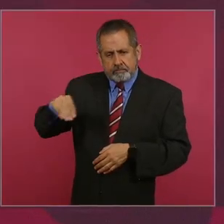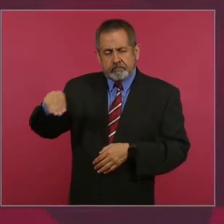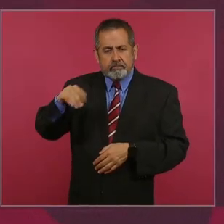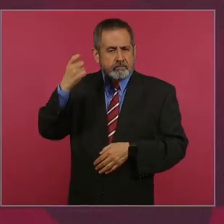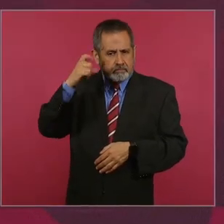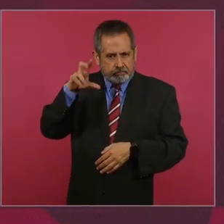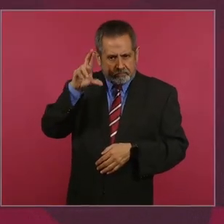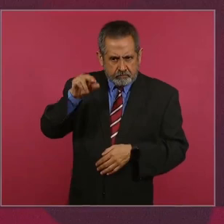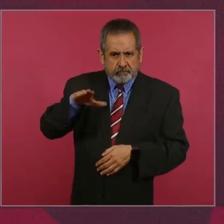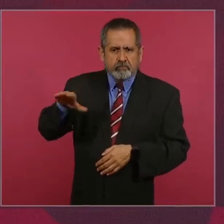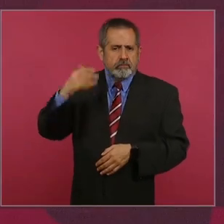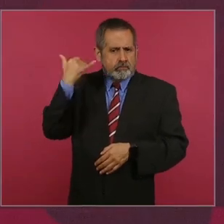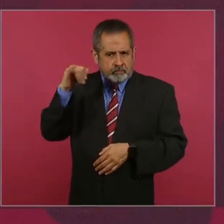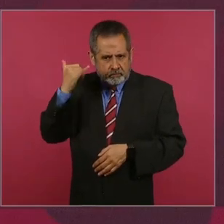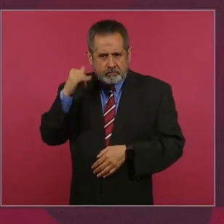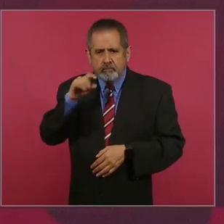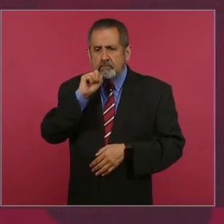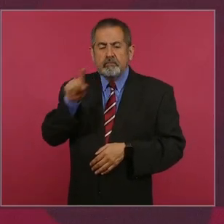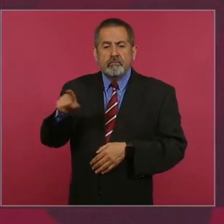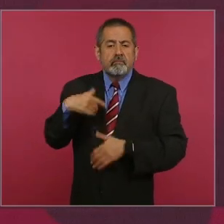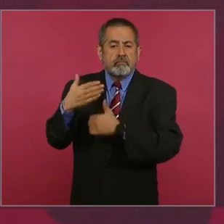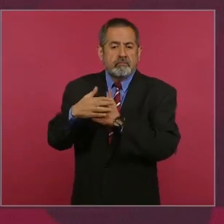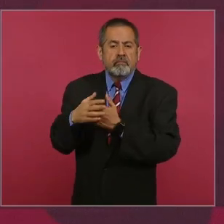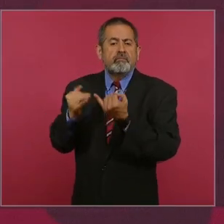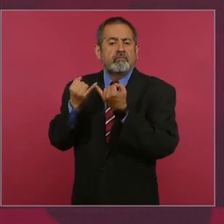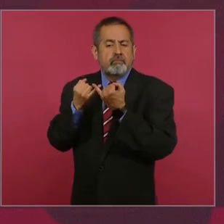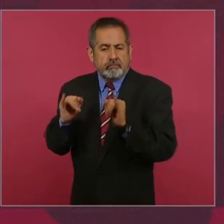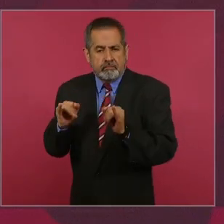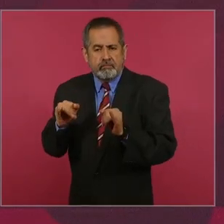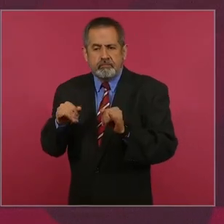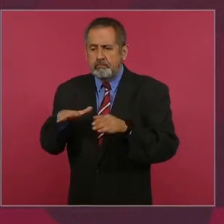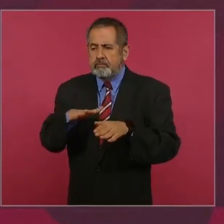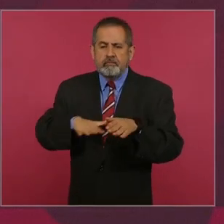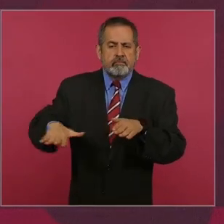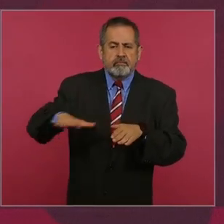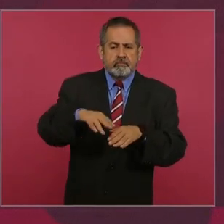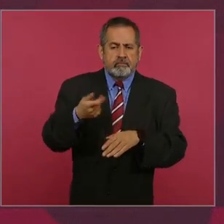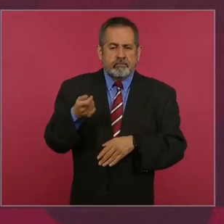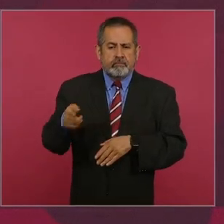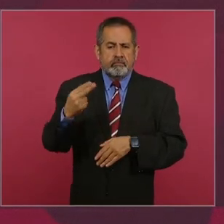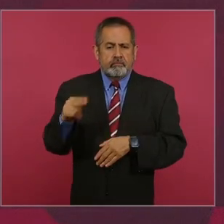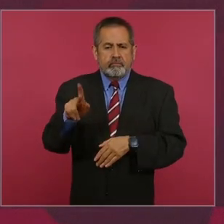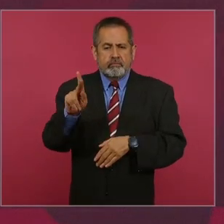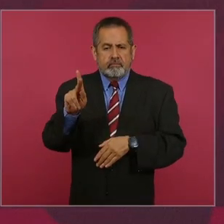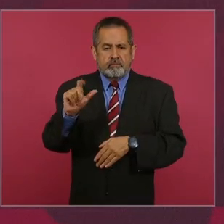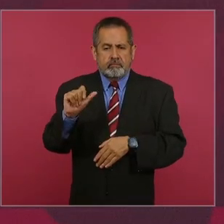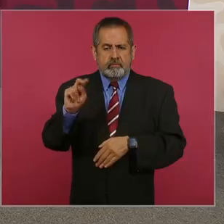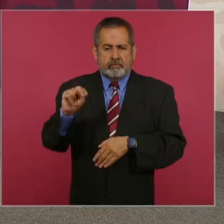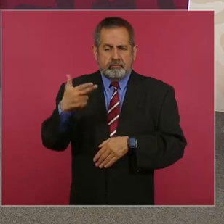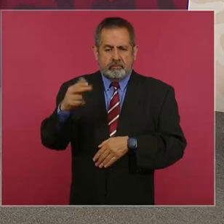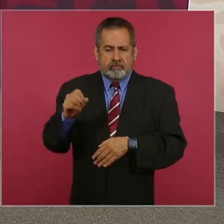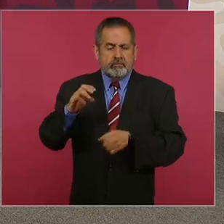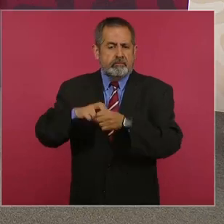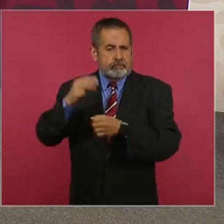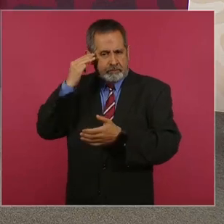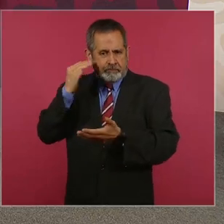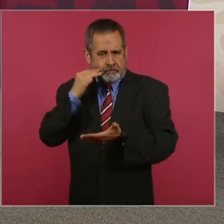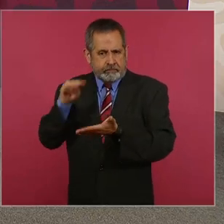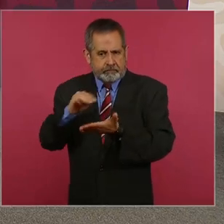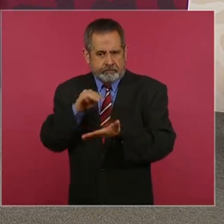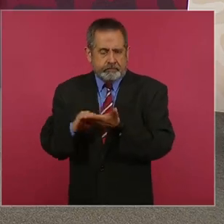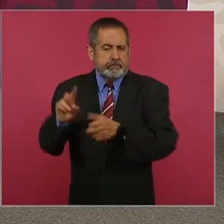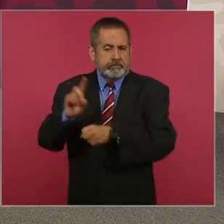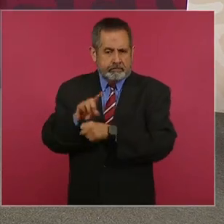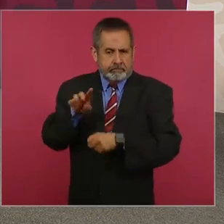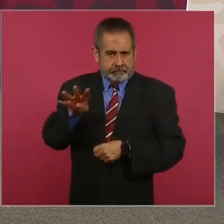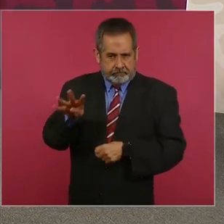Quintana Roo y Yucatán vamos a inaugurar la plancha de Mérida el 19 que es